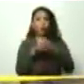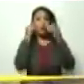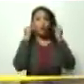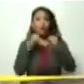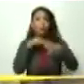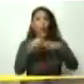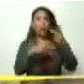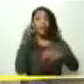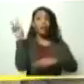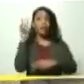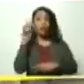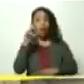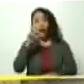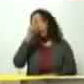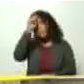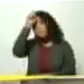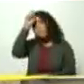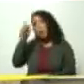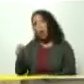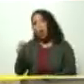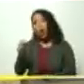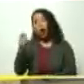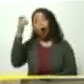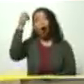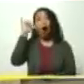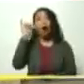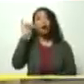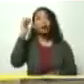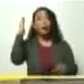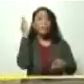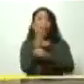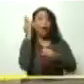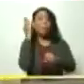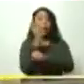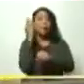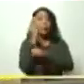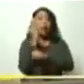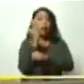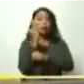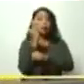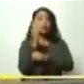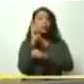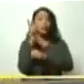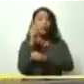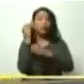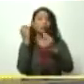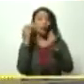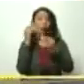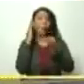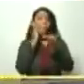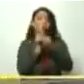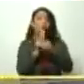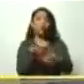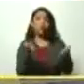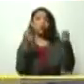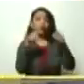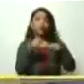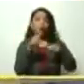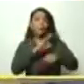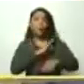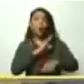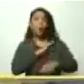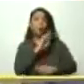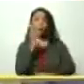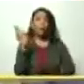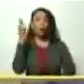política venezolana reconoce la existencia de las sanciones y la existencia de dinero congelado que pertenece a la